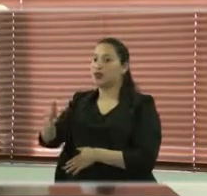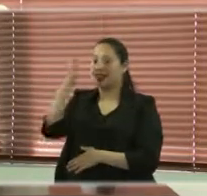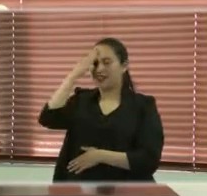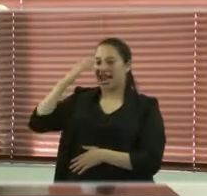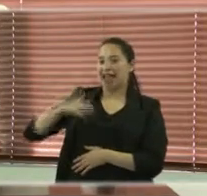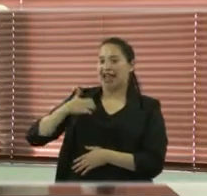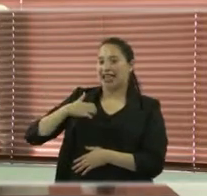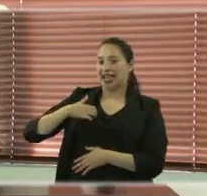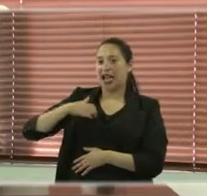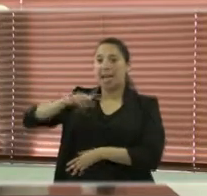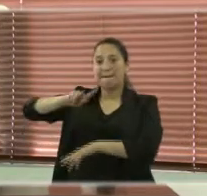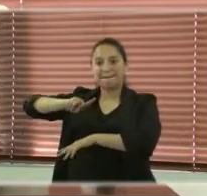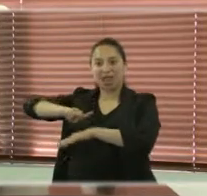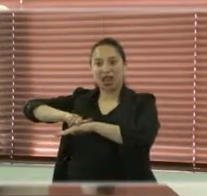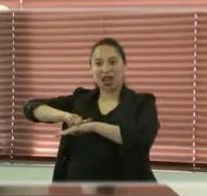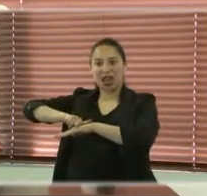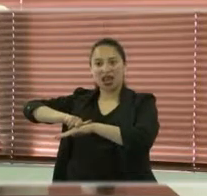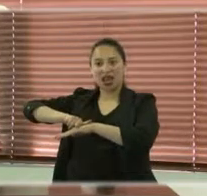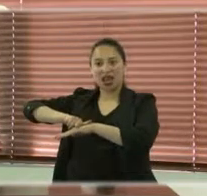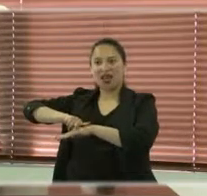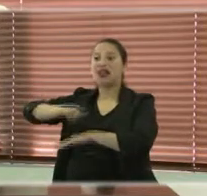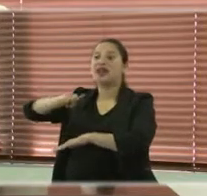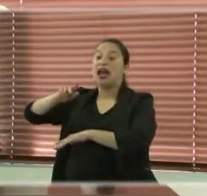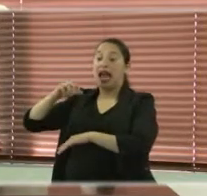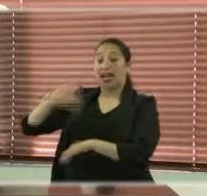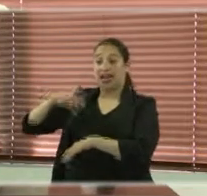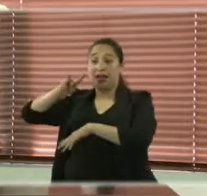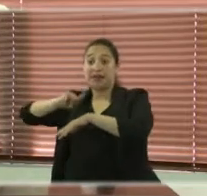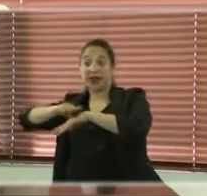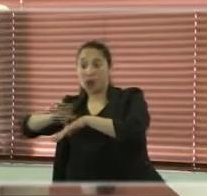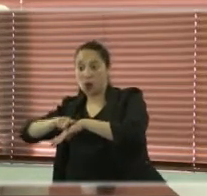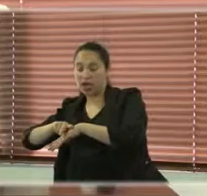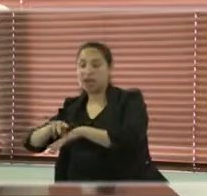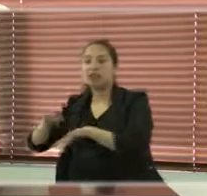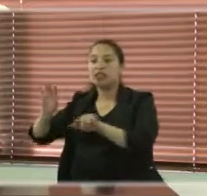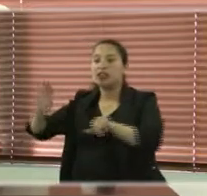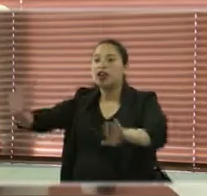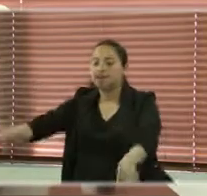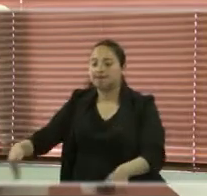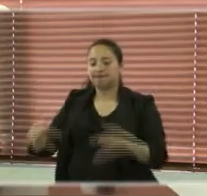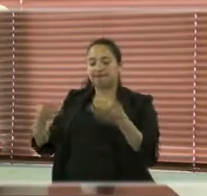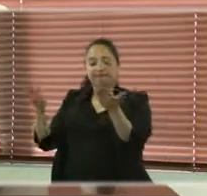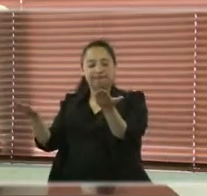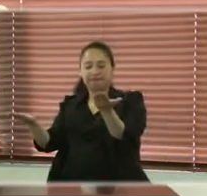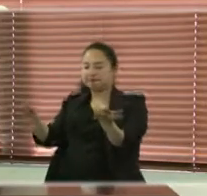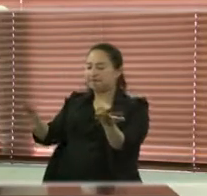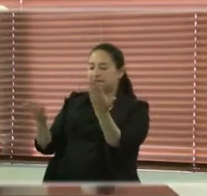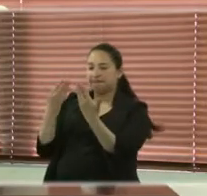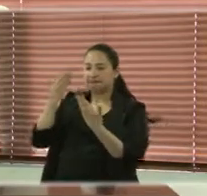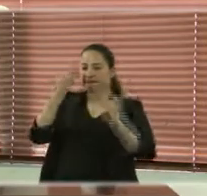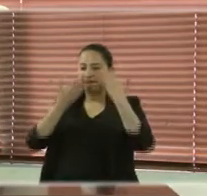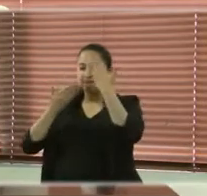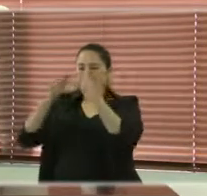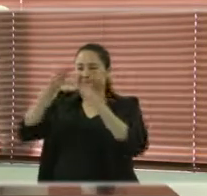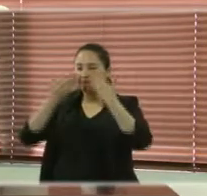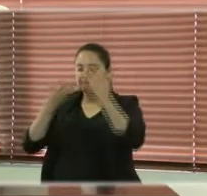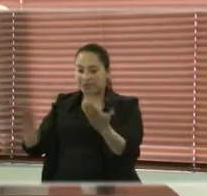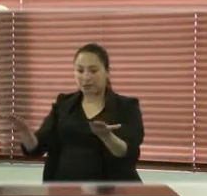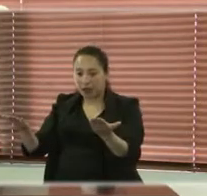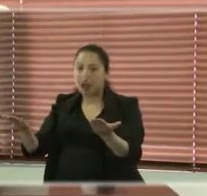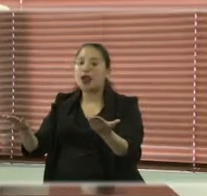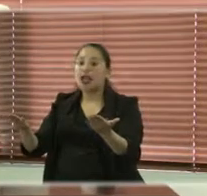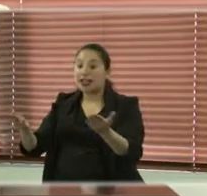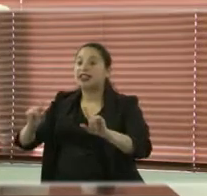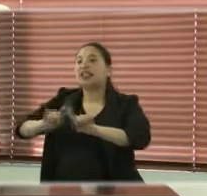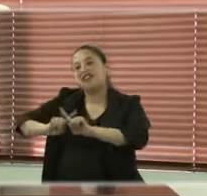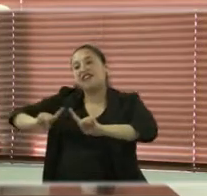Argentina que ya fueron examinados ahí enormes diferencias Perú ya fue examinado y fue muy interesante porque